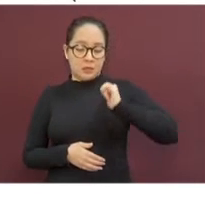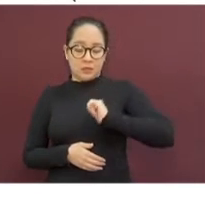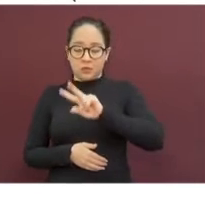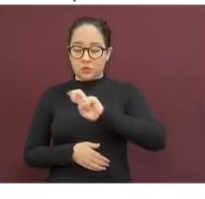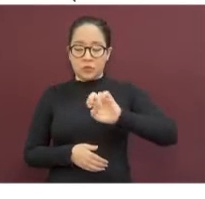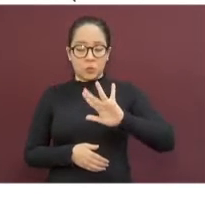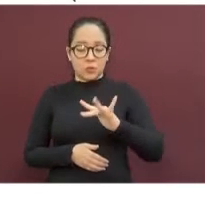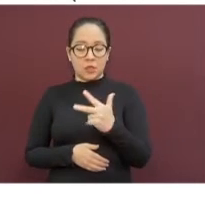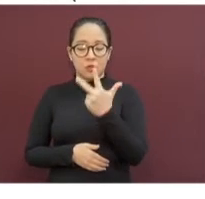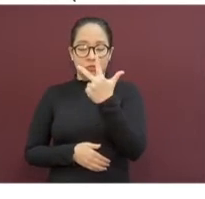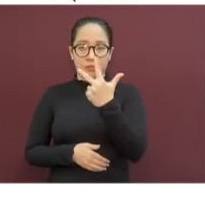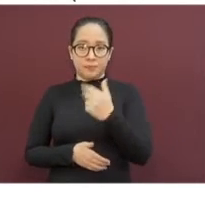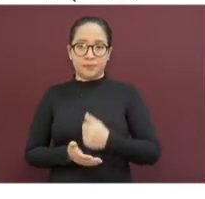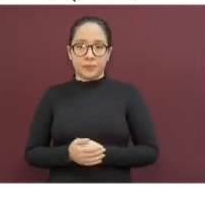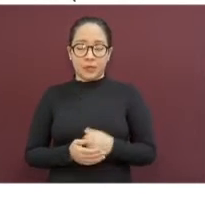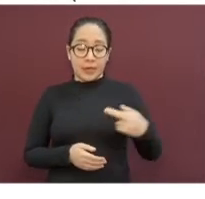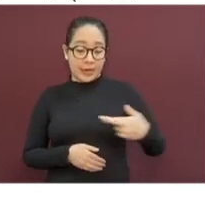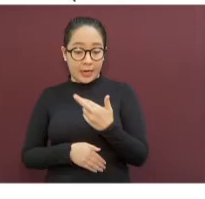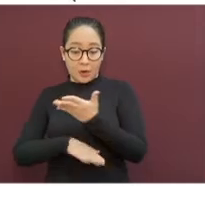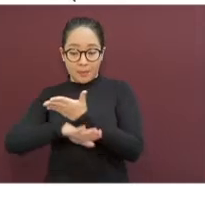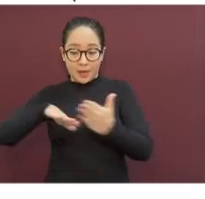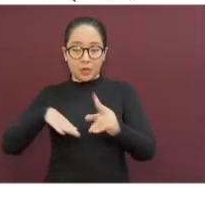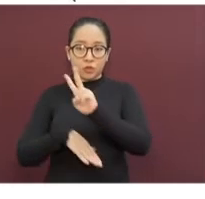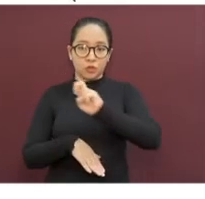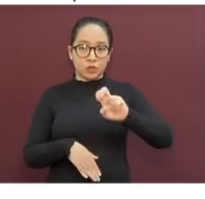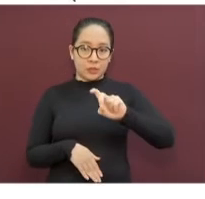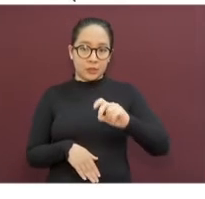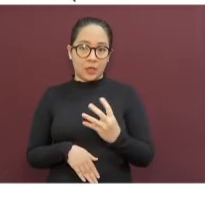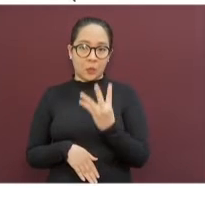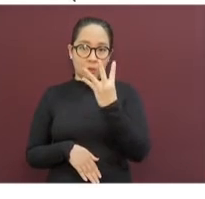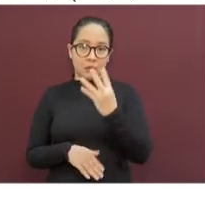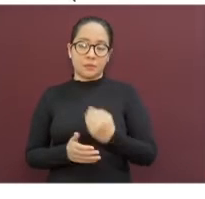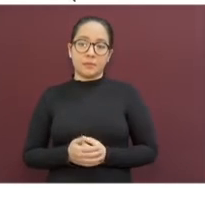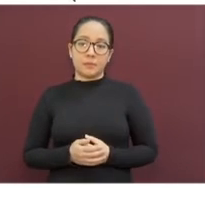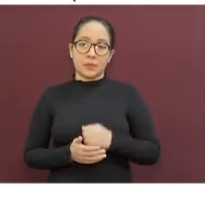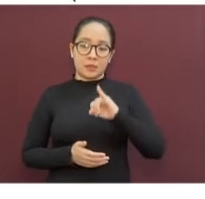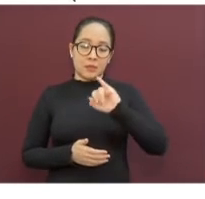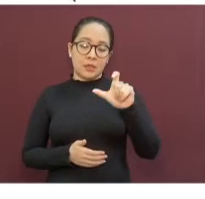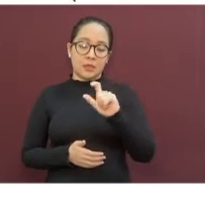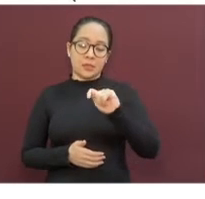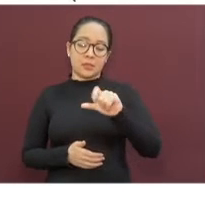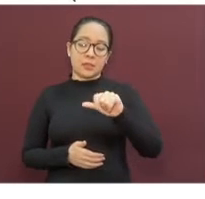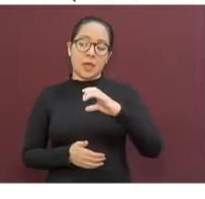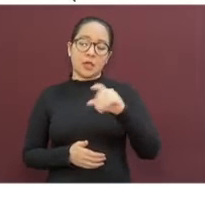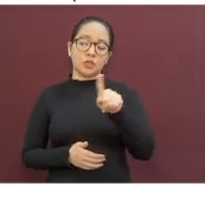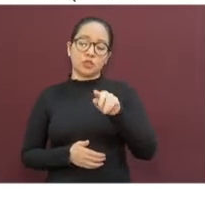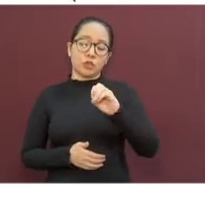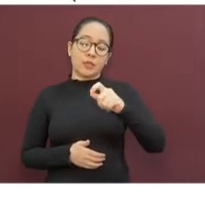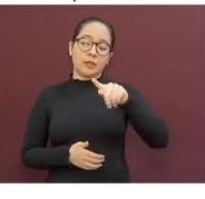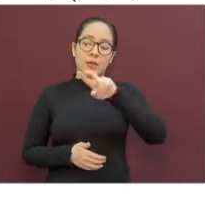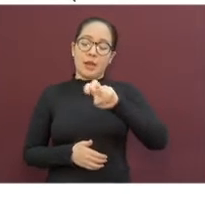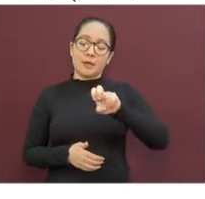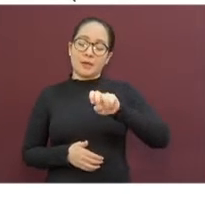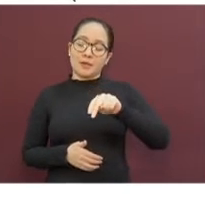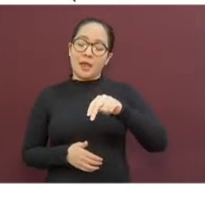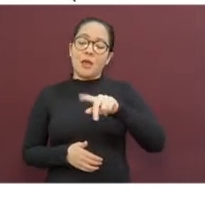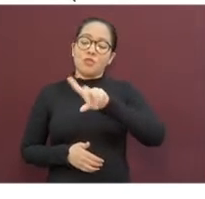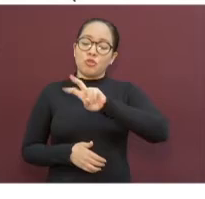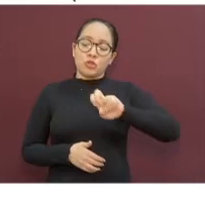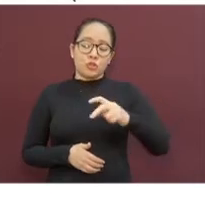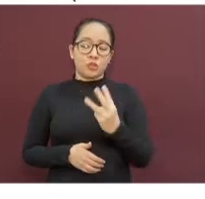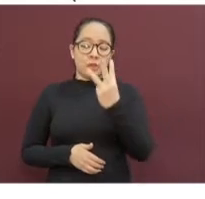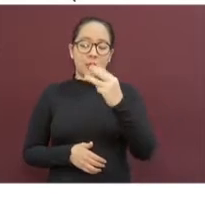258 río blanco 234 listas o quitan 203 medellín